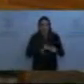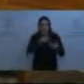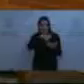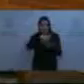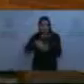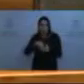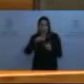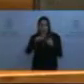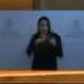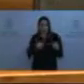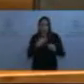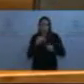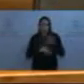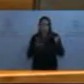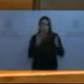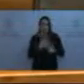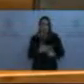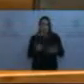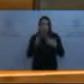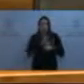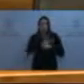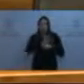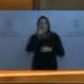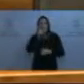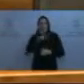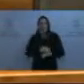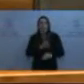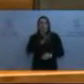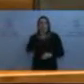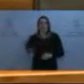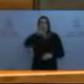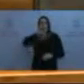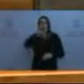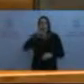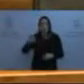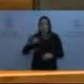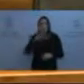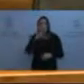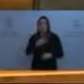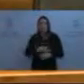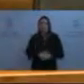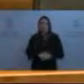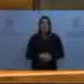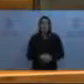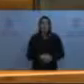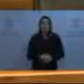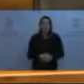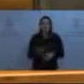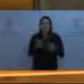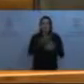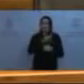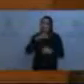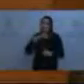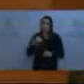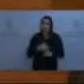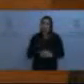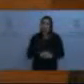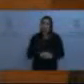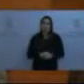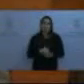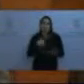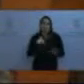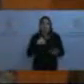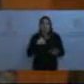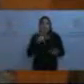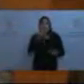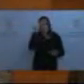asturianos. Gracias, señor consejero. Señor Alonso, tiene la palabra. Gracias, señor presidente. Bueno, me imaginaba